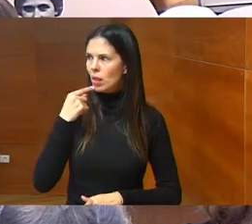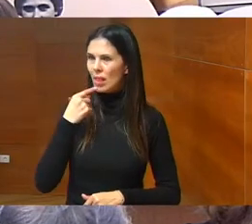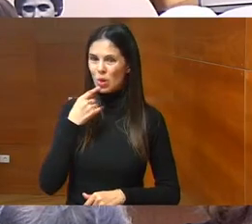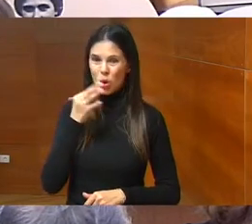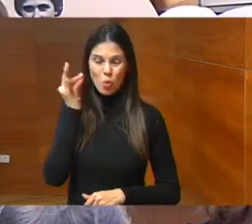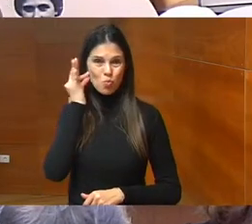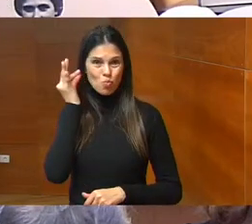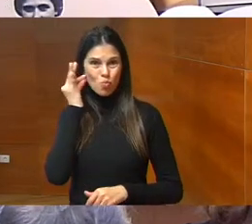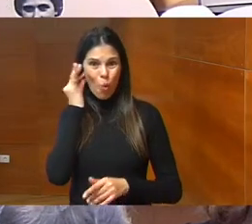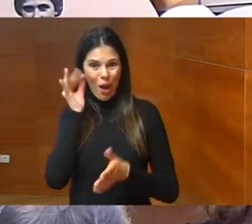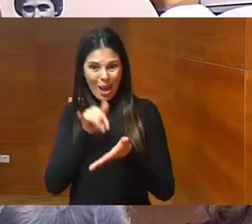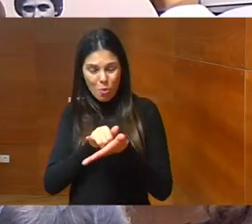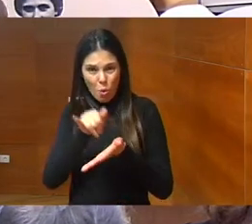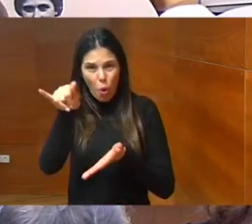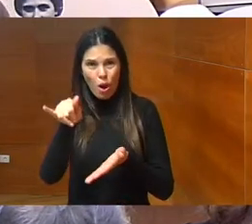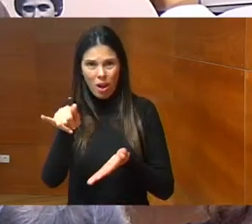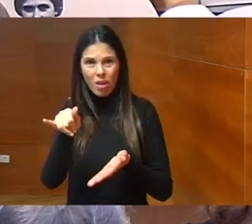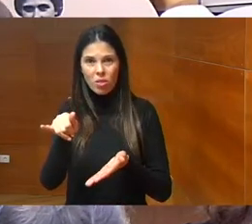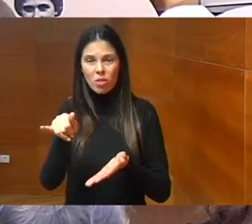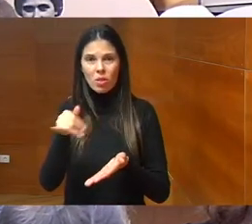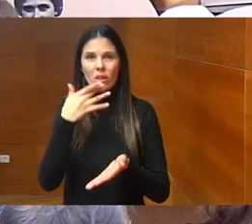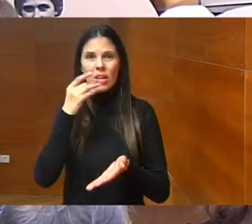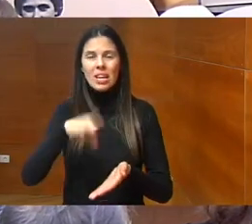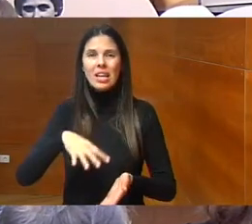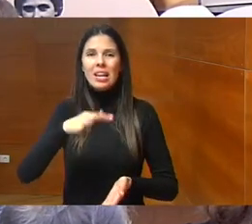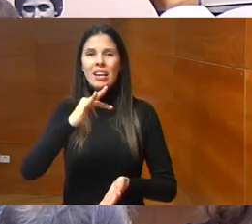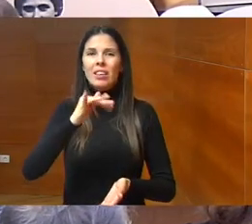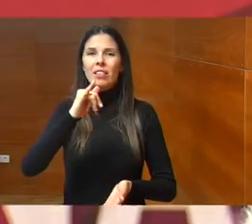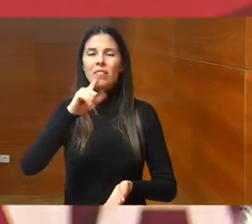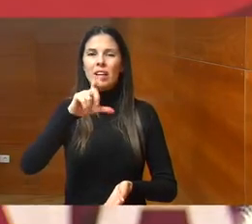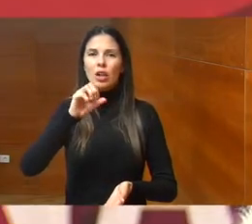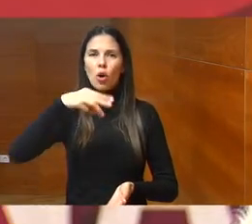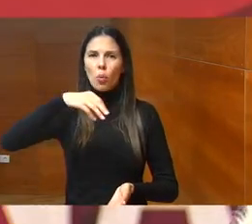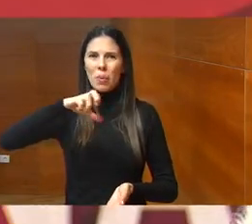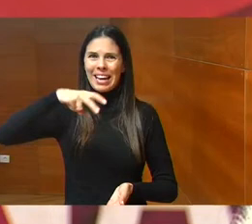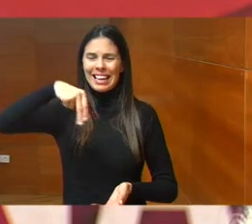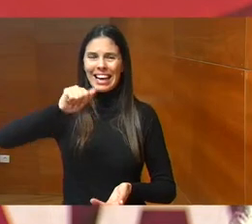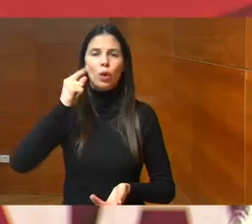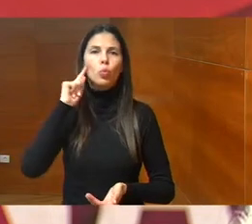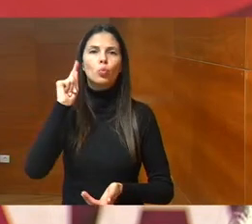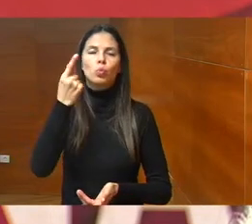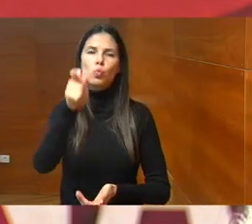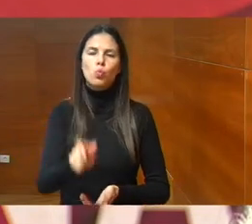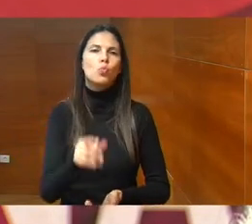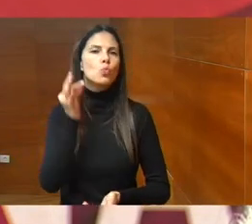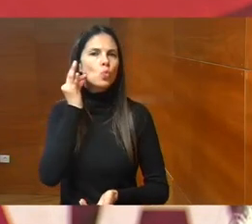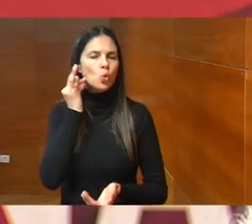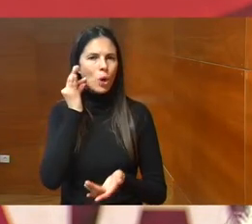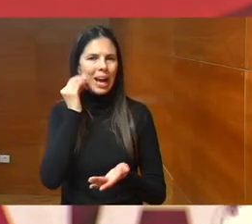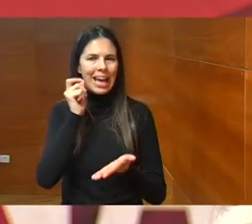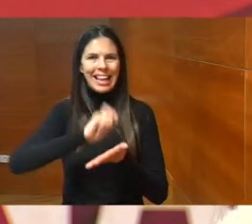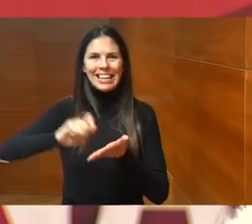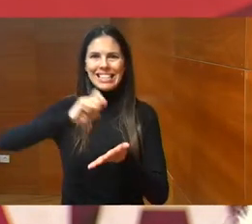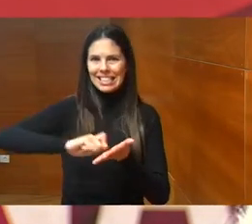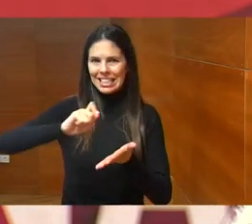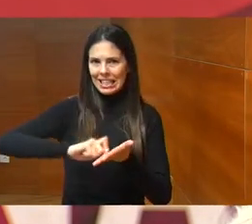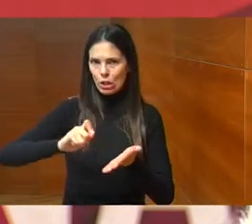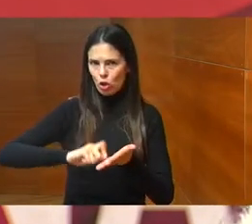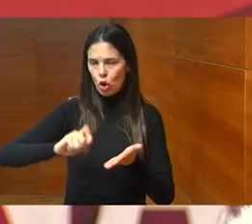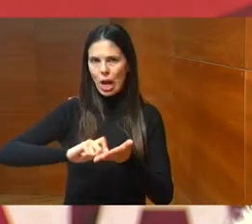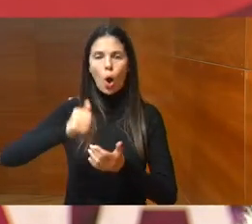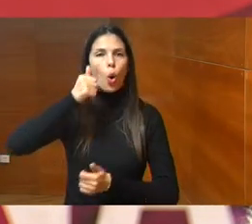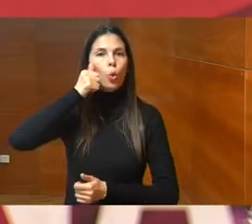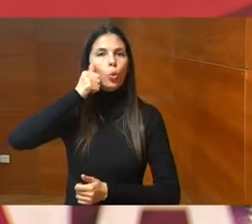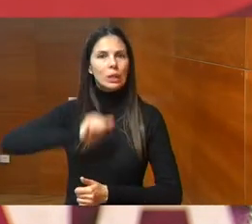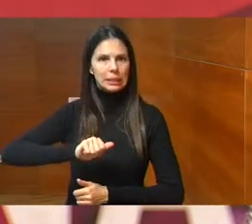mujer cuando fue y filomena dato muruay es una escritora orensa